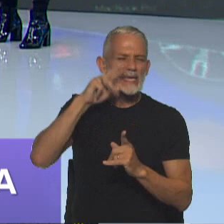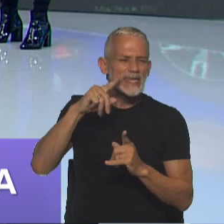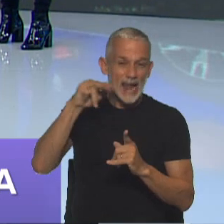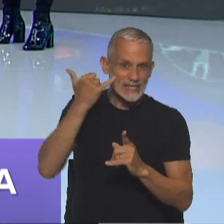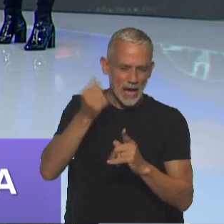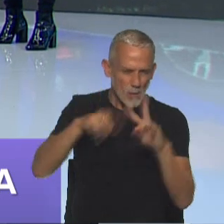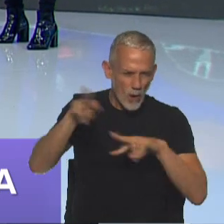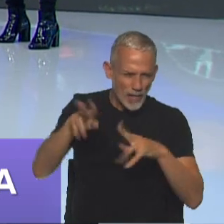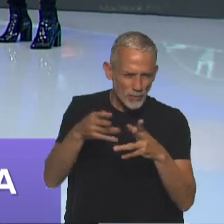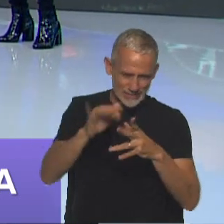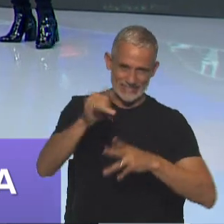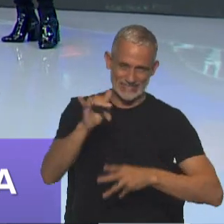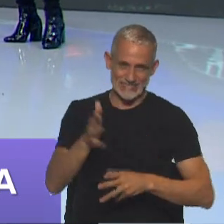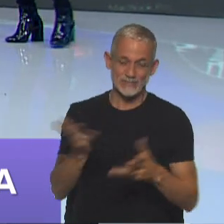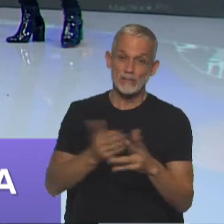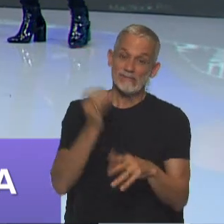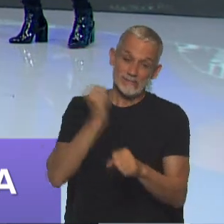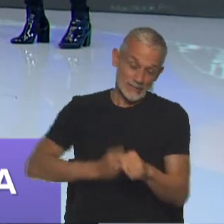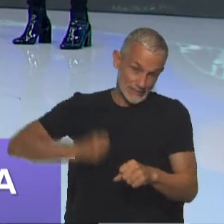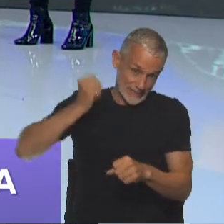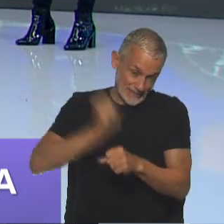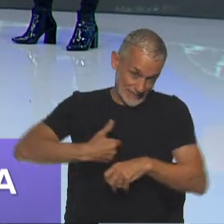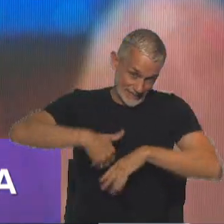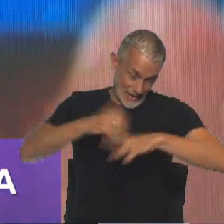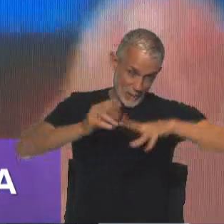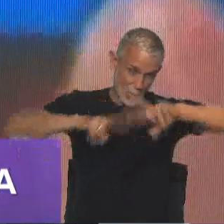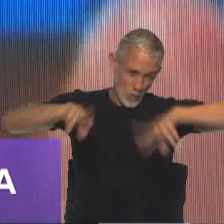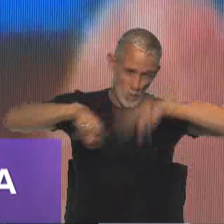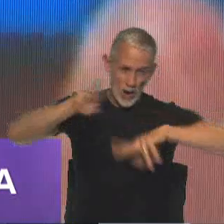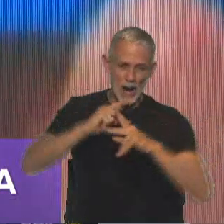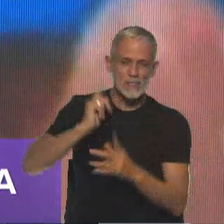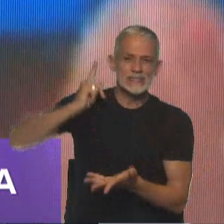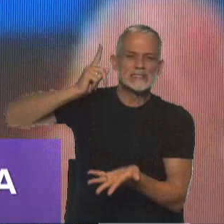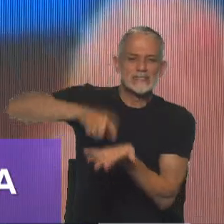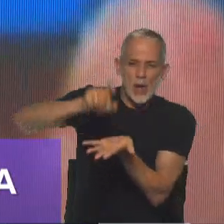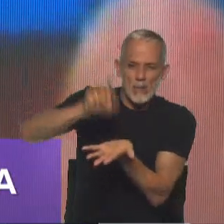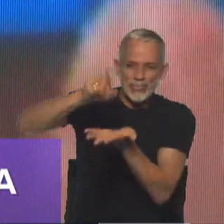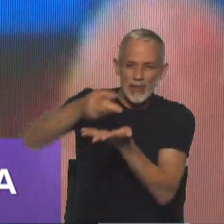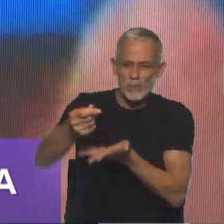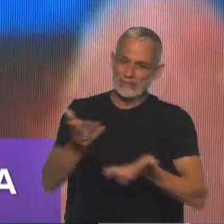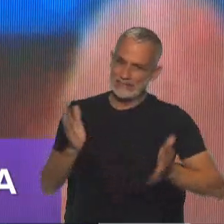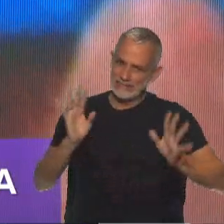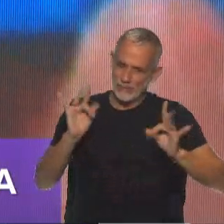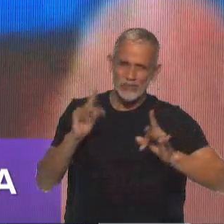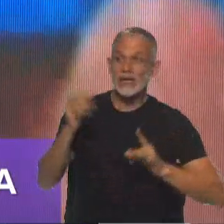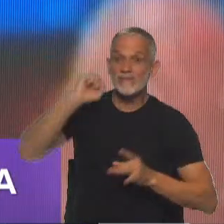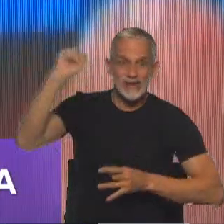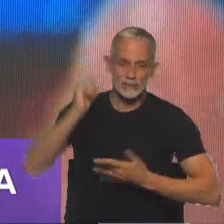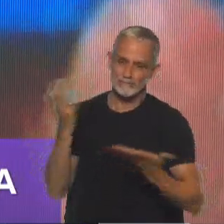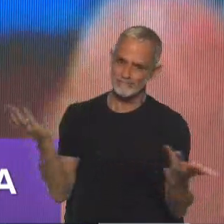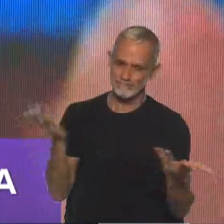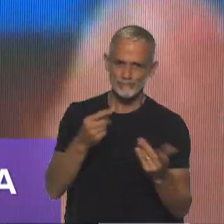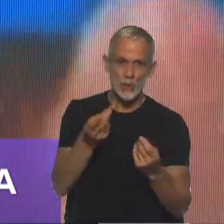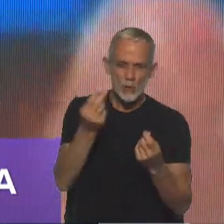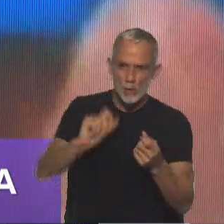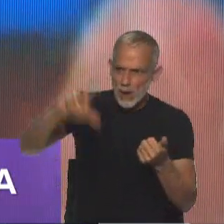día, ¿cómo estás? Hola, buen día. Digo que es un trabajo enorme decidir comprar algo. En esta crisis inflacionaria las cosas aumentan ya de por